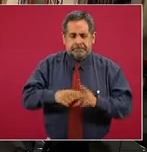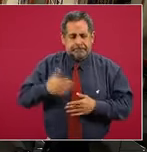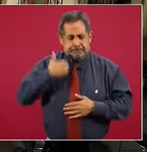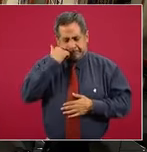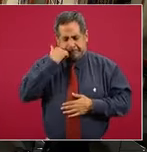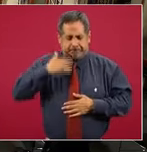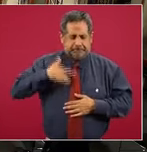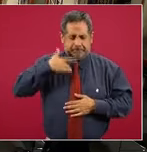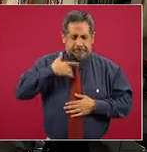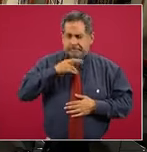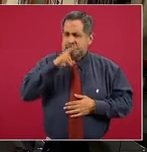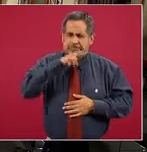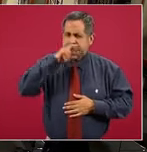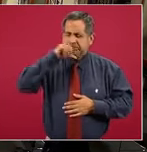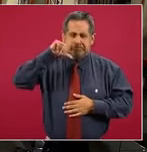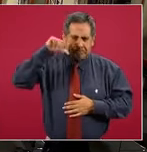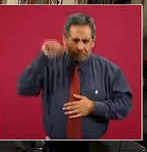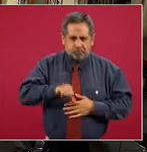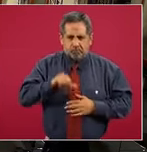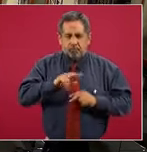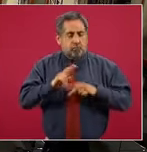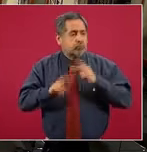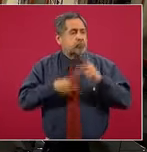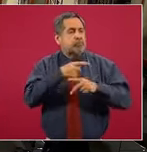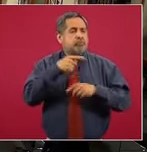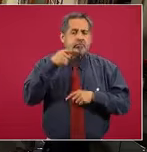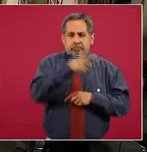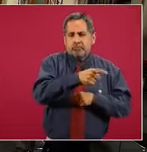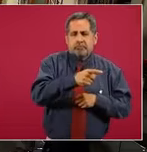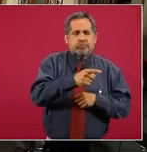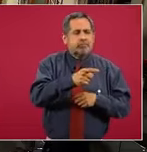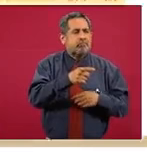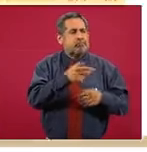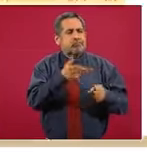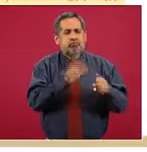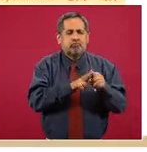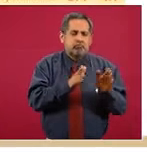una atención, ya sea en un sistema que es su